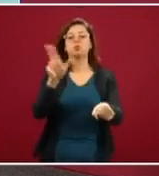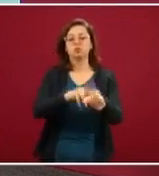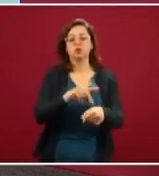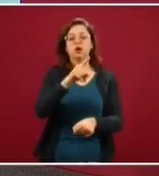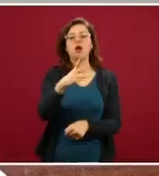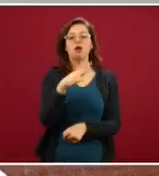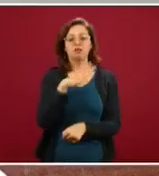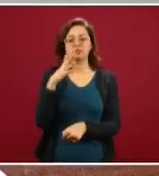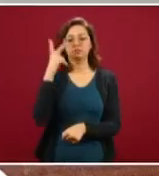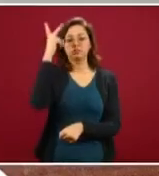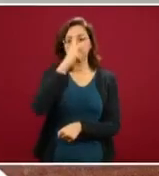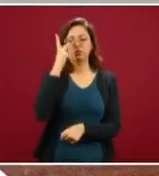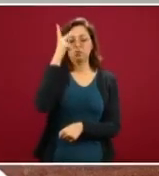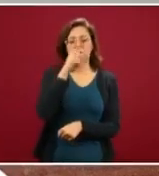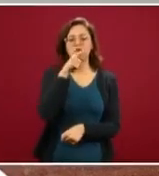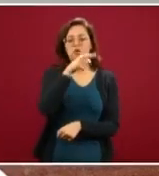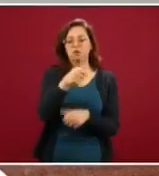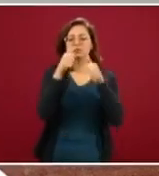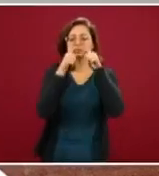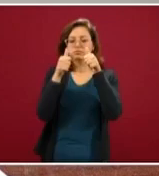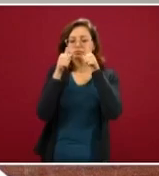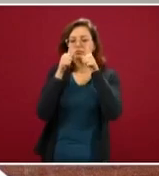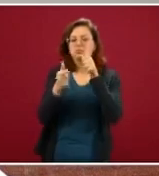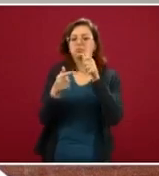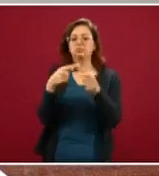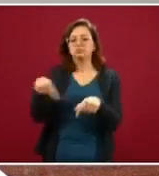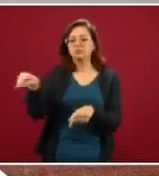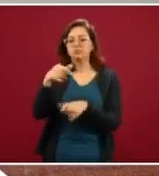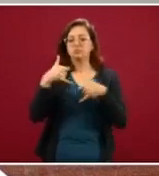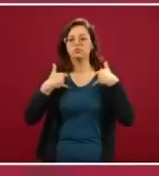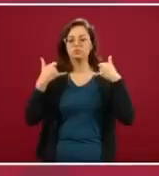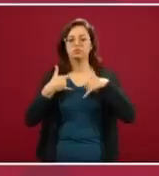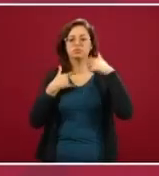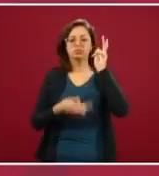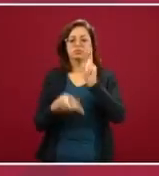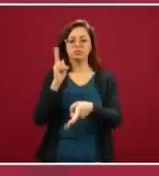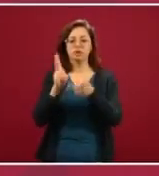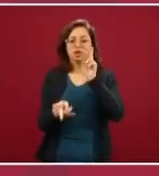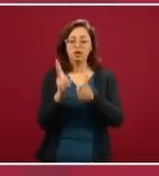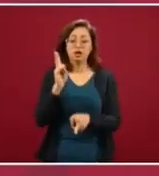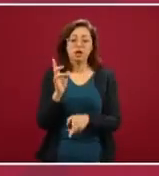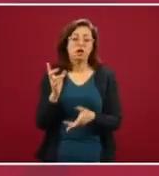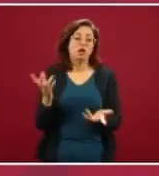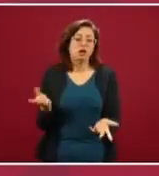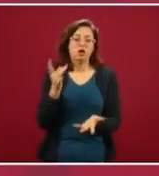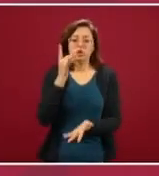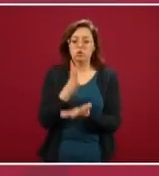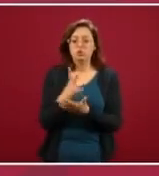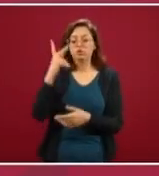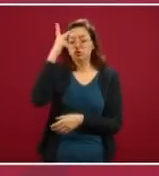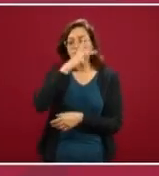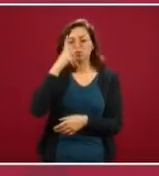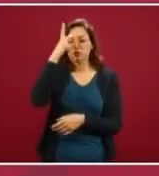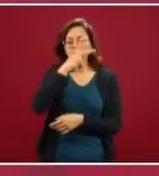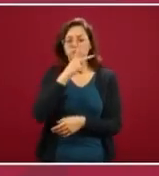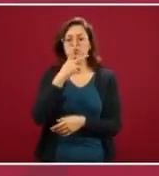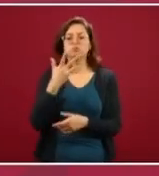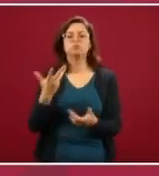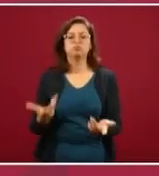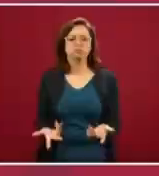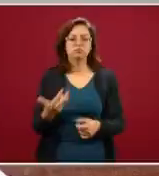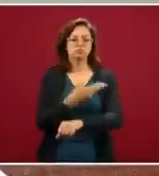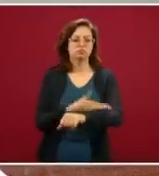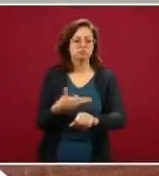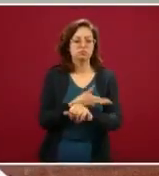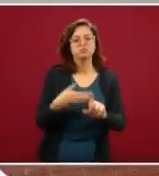tenemos una psicóloga específicamente para que platique con ellos. No nada más la psicóloga es la que